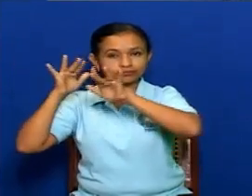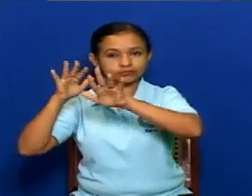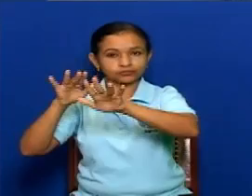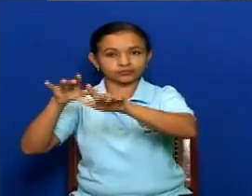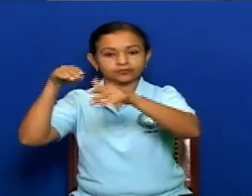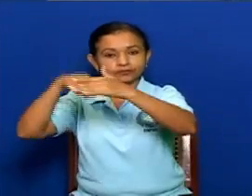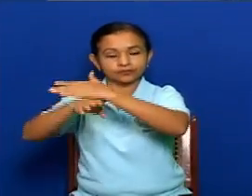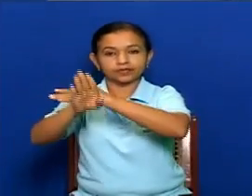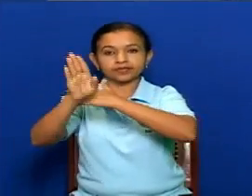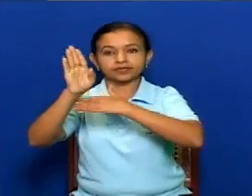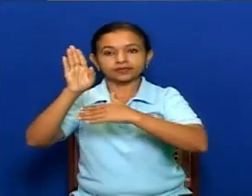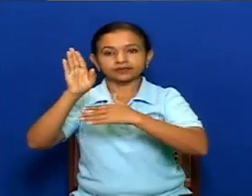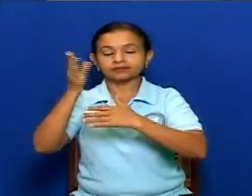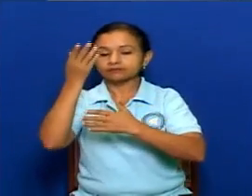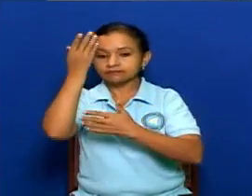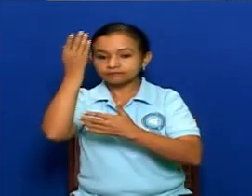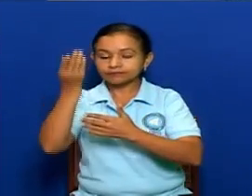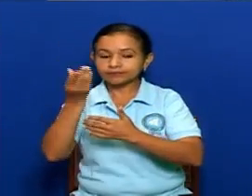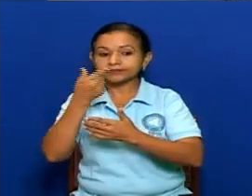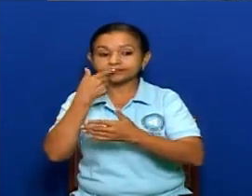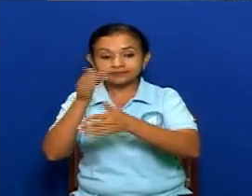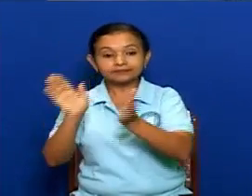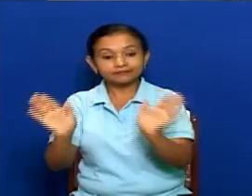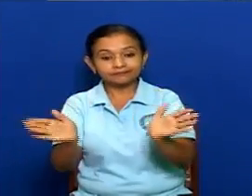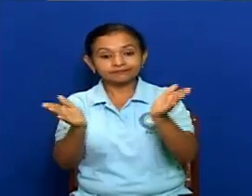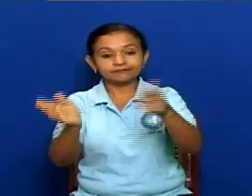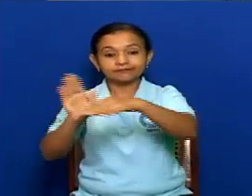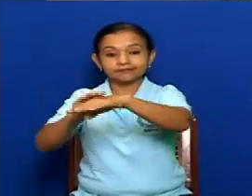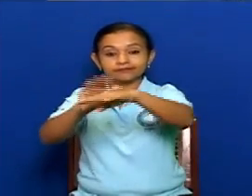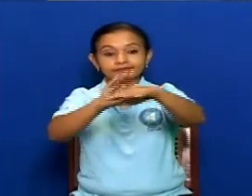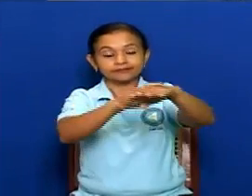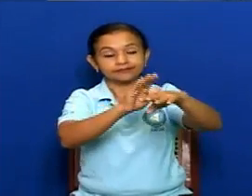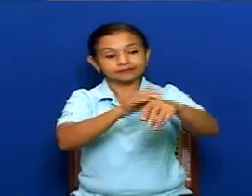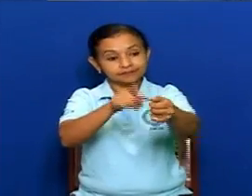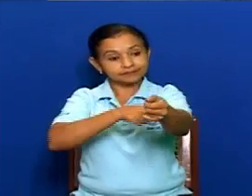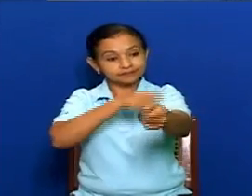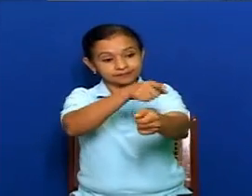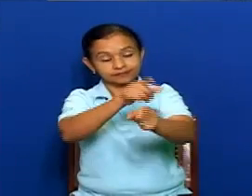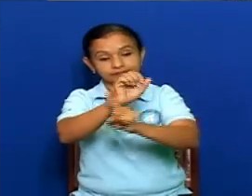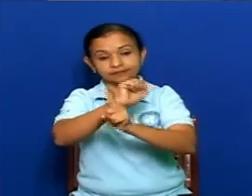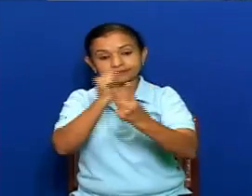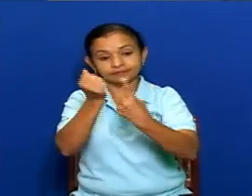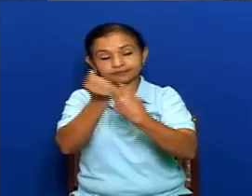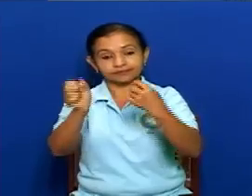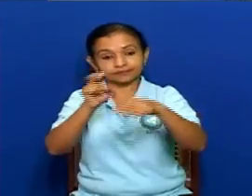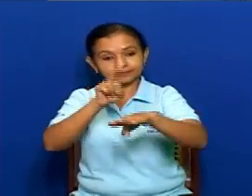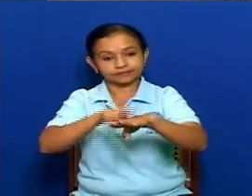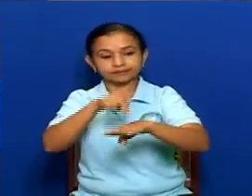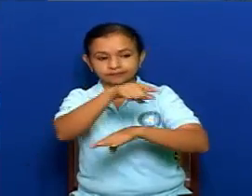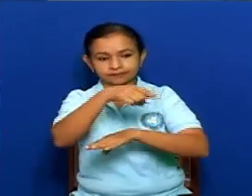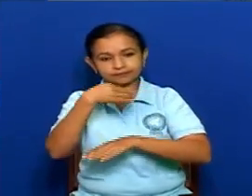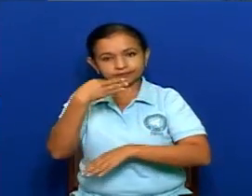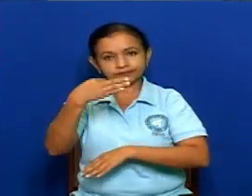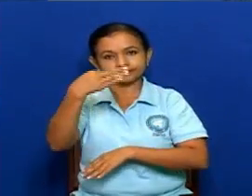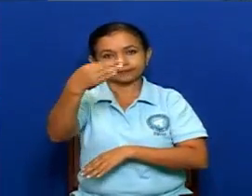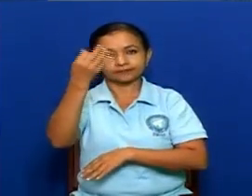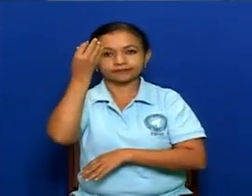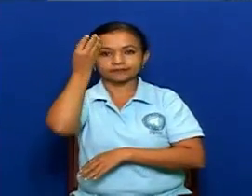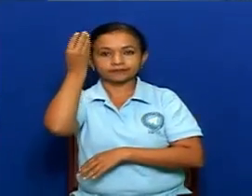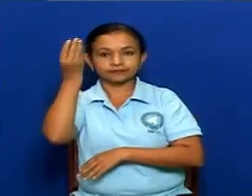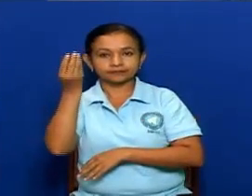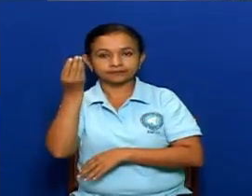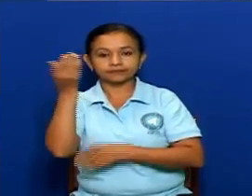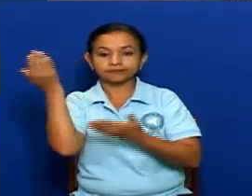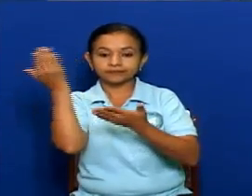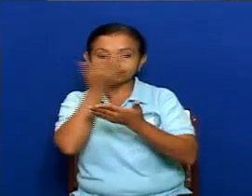bachilleres y animamos a nuestros hermanos de la Asamblea Nacional que van a ser futuros bachilleres a continuar